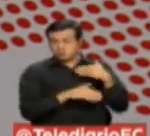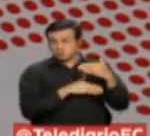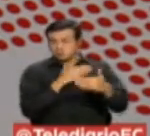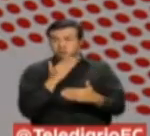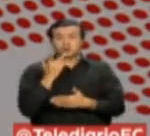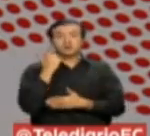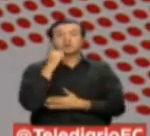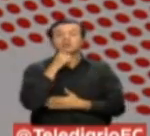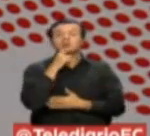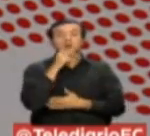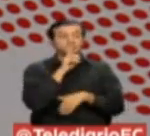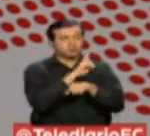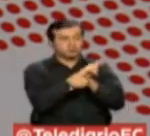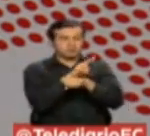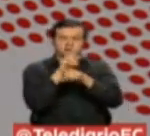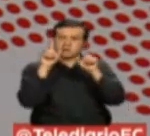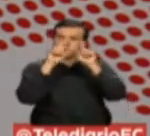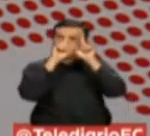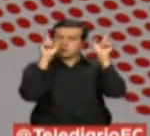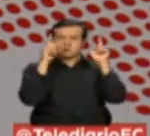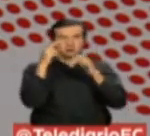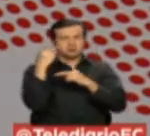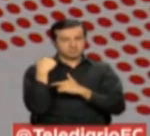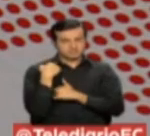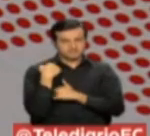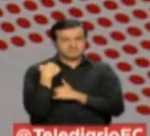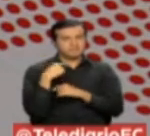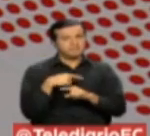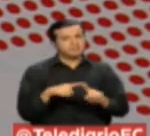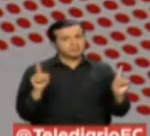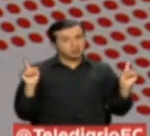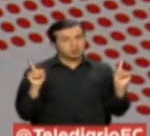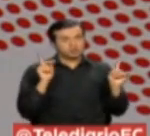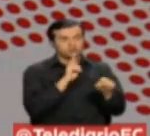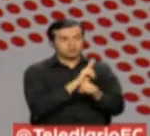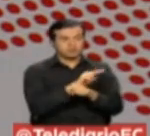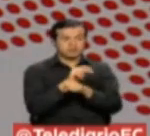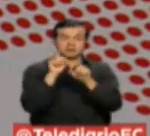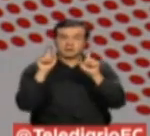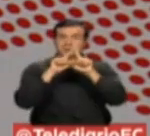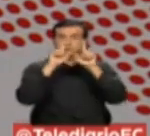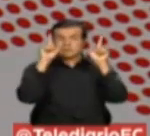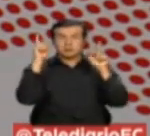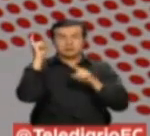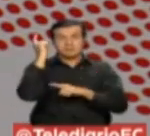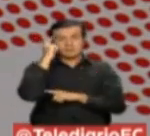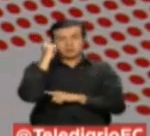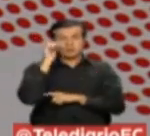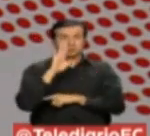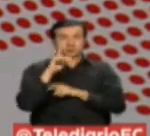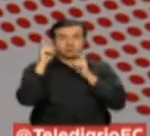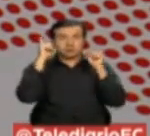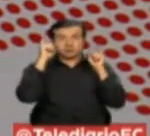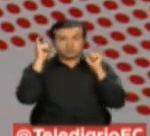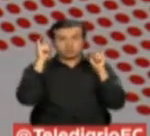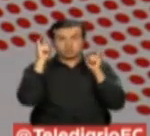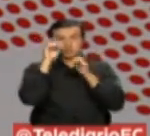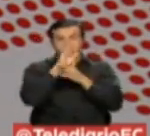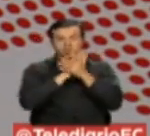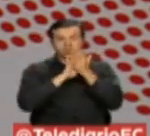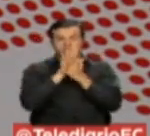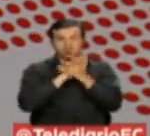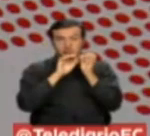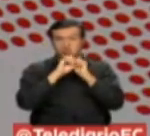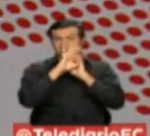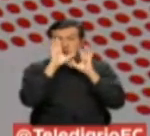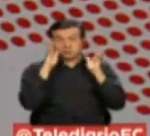ser la Superintendencia de Compañías. Sin embargo, la Superintendencia de Compañías, creo yo que sus controles siguen siendo anacrónicos,